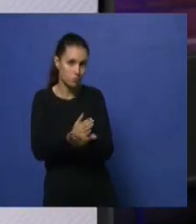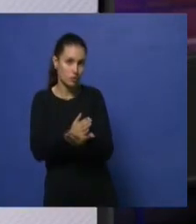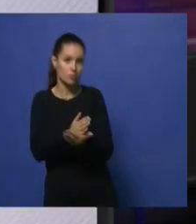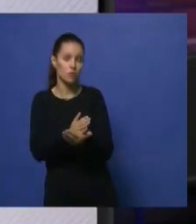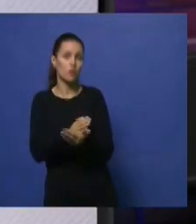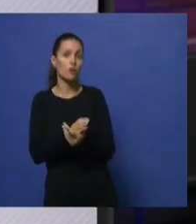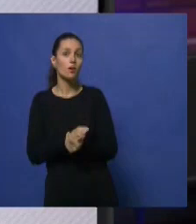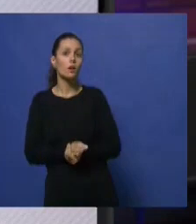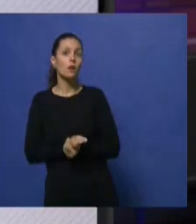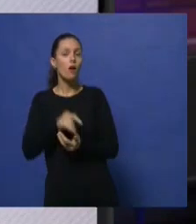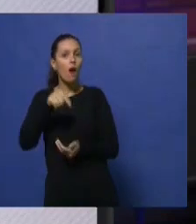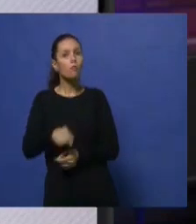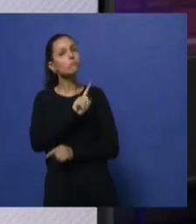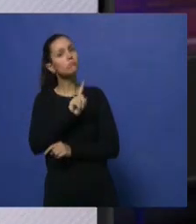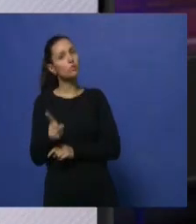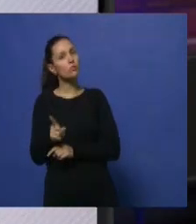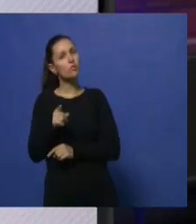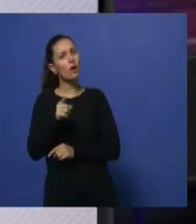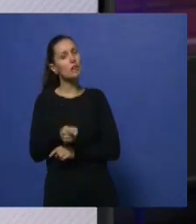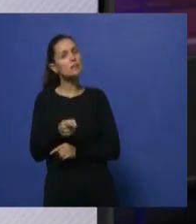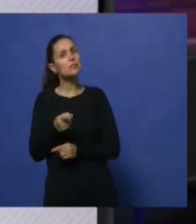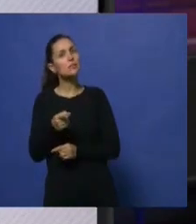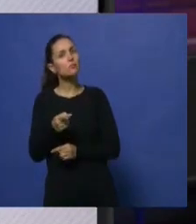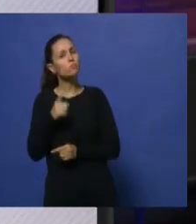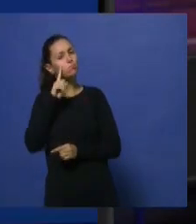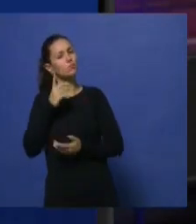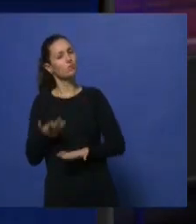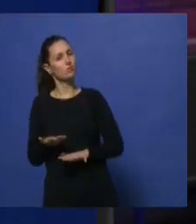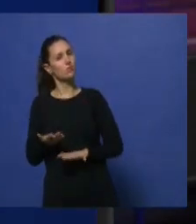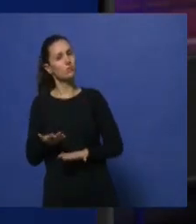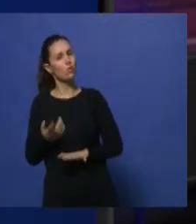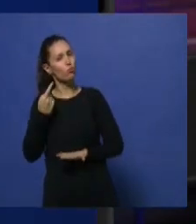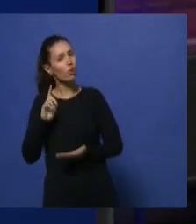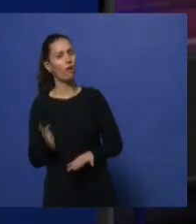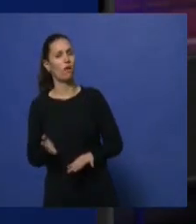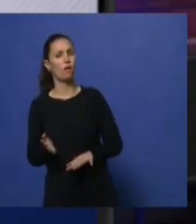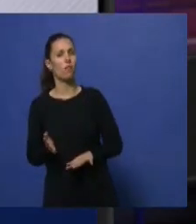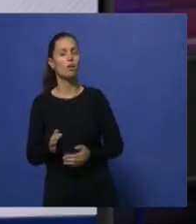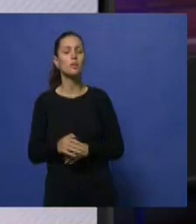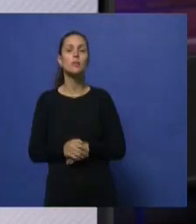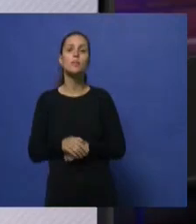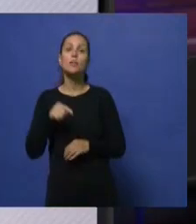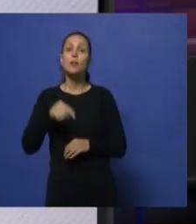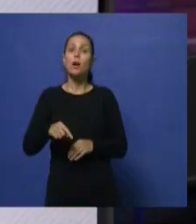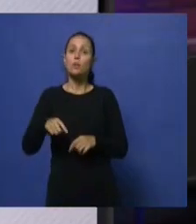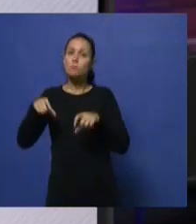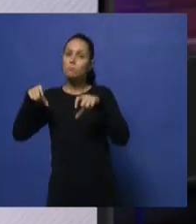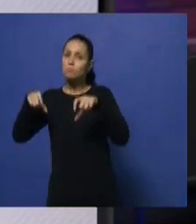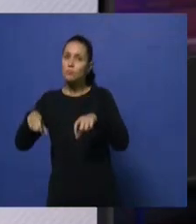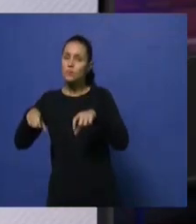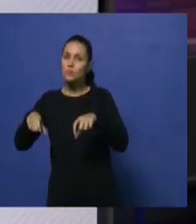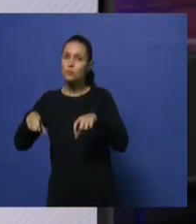y en este caso no lo hizo es lo que me llamó poderosamente la atención pero vamos a ver a lo que es el partido en el